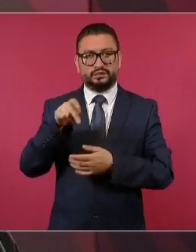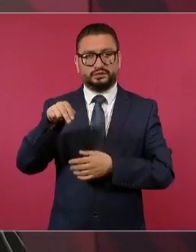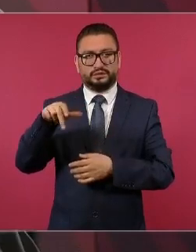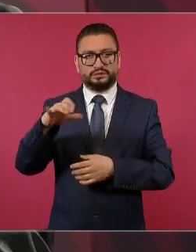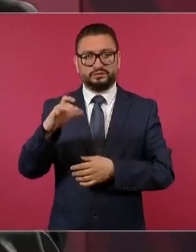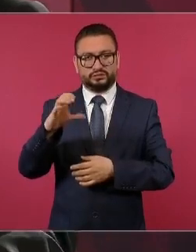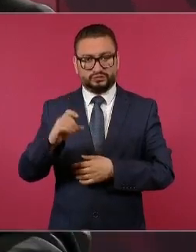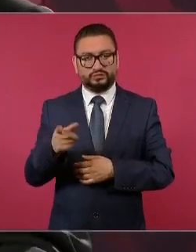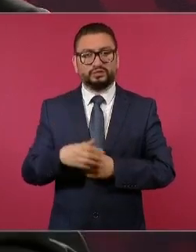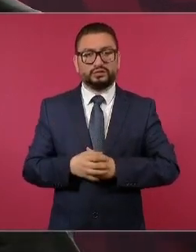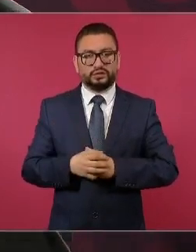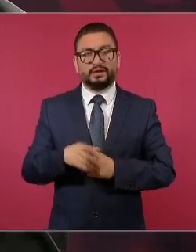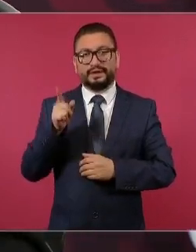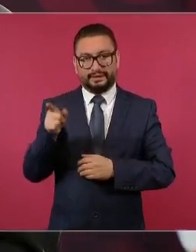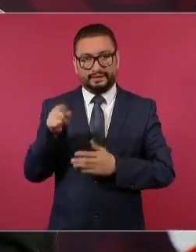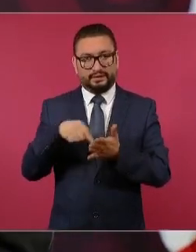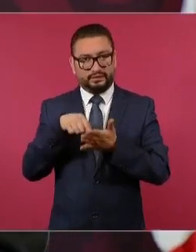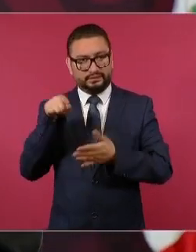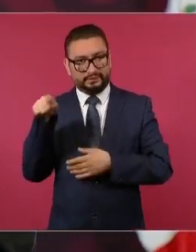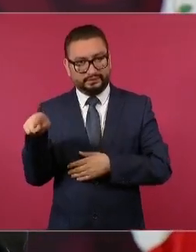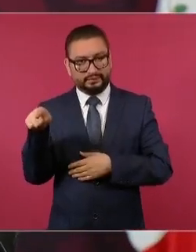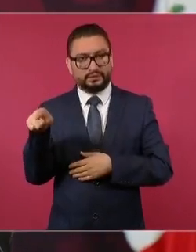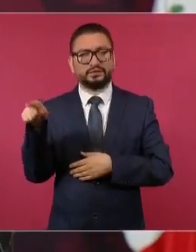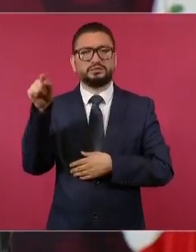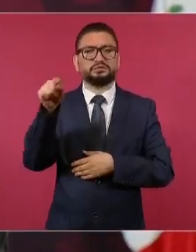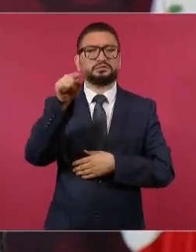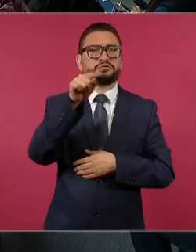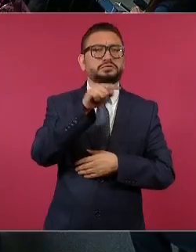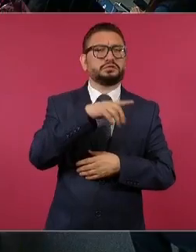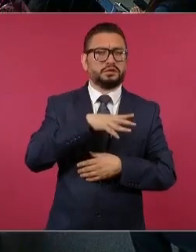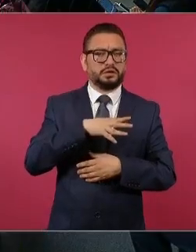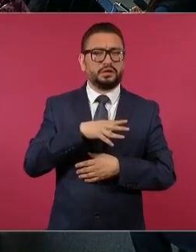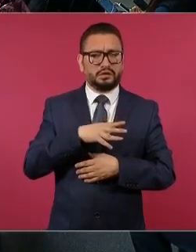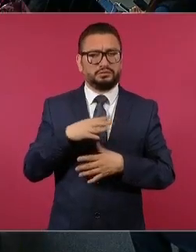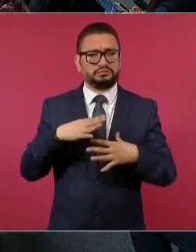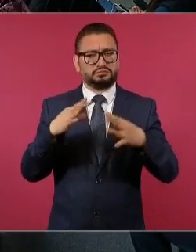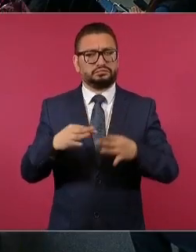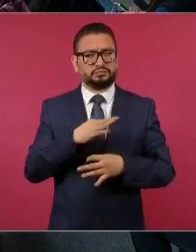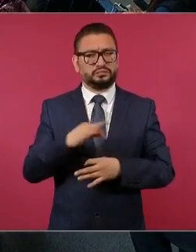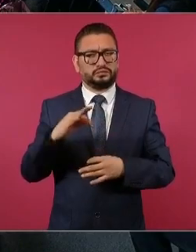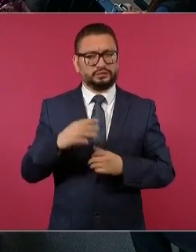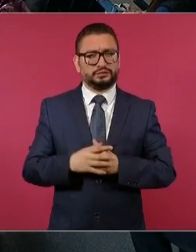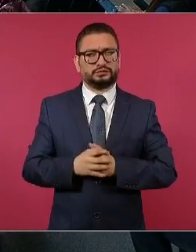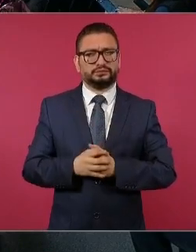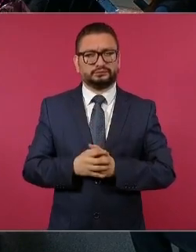Y así como esa planta, se pueden instalar,